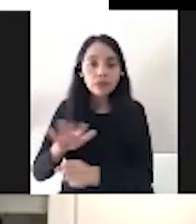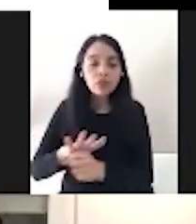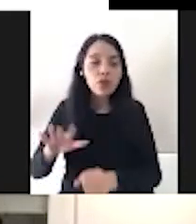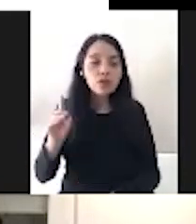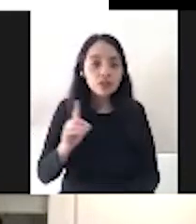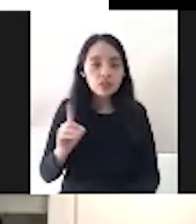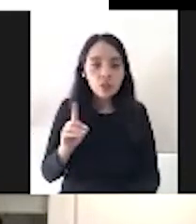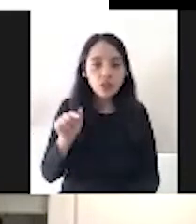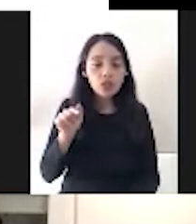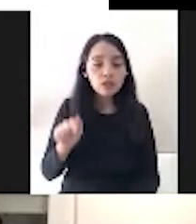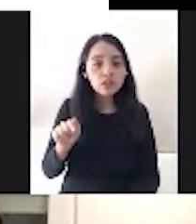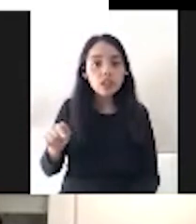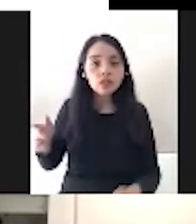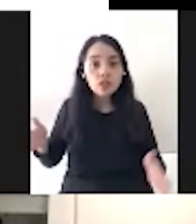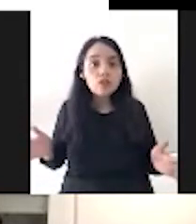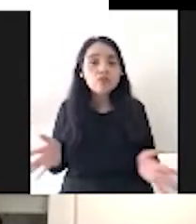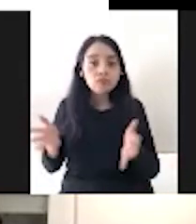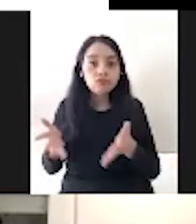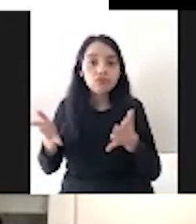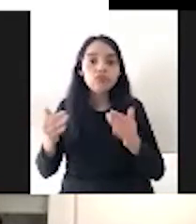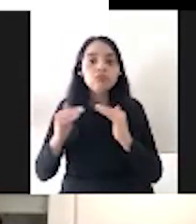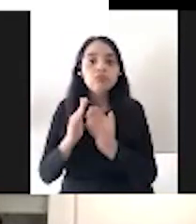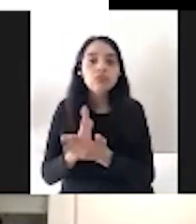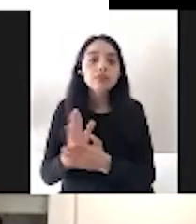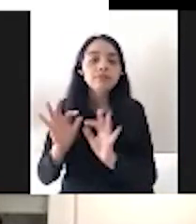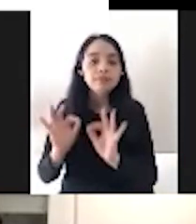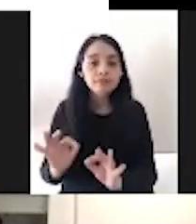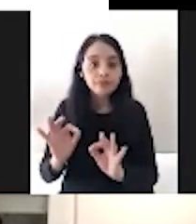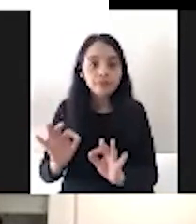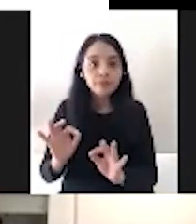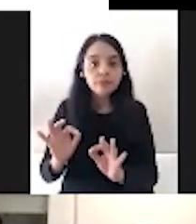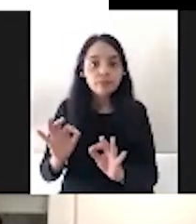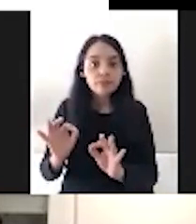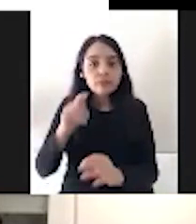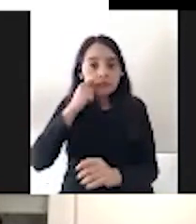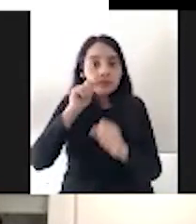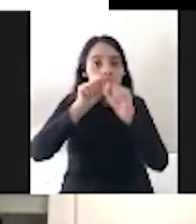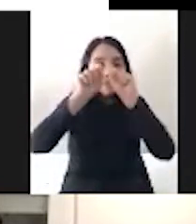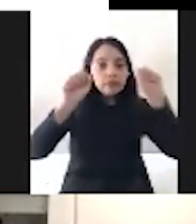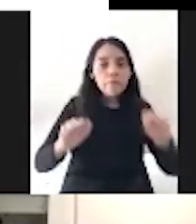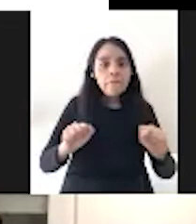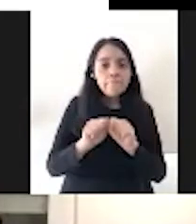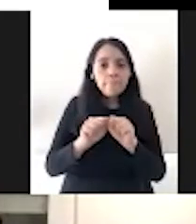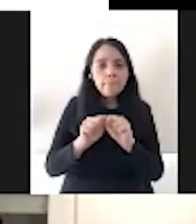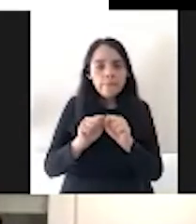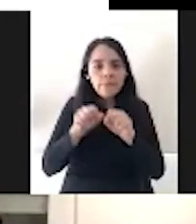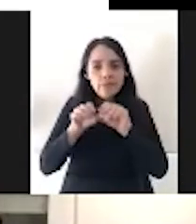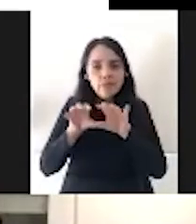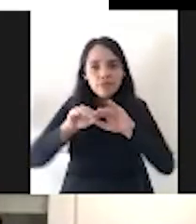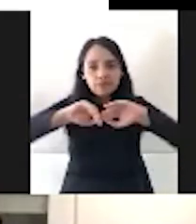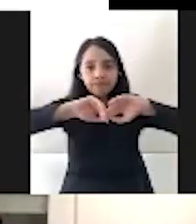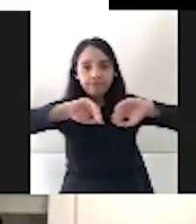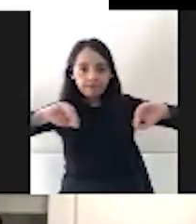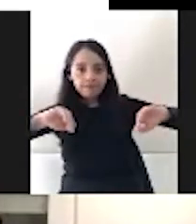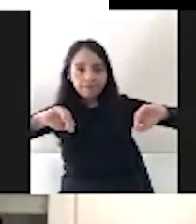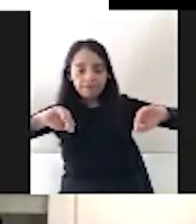a generar las escuelas especiales, es decir, un sistema educativo paralelo al sistema regular. ¿Para